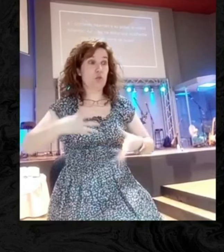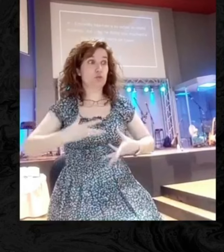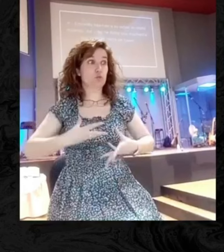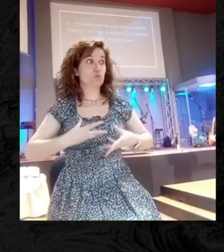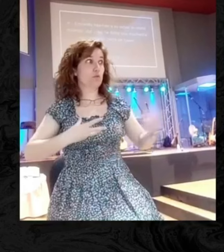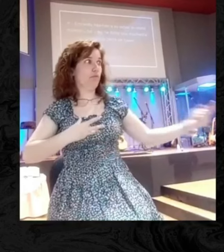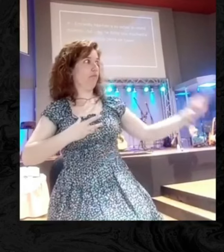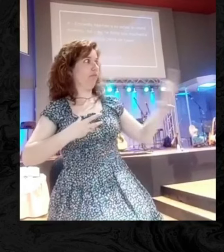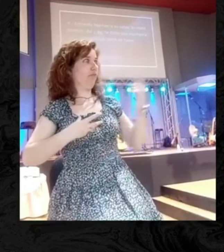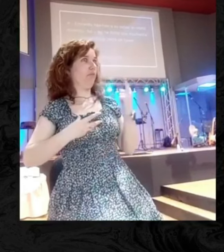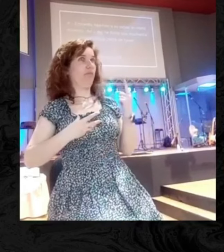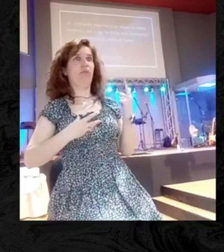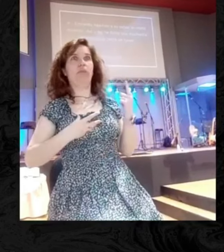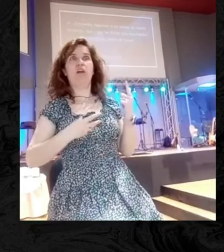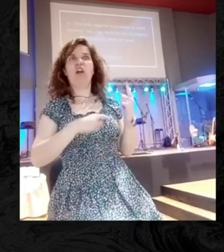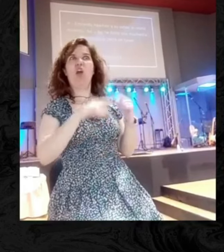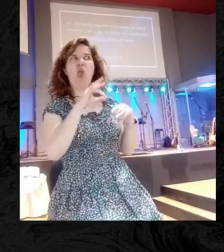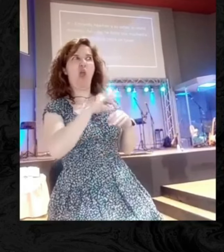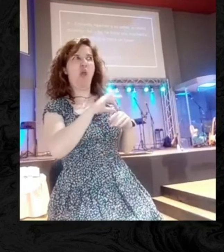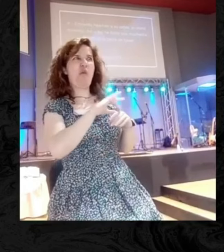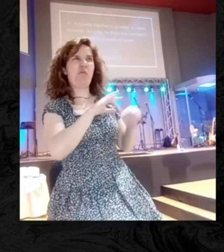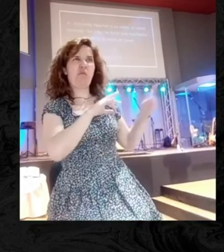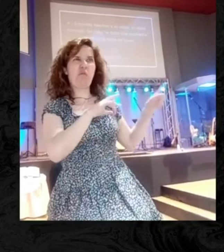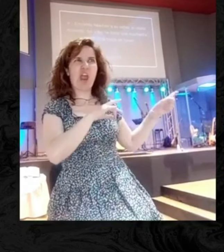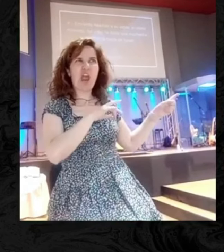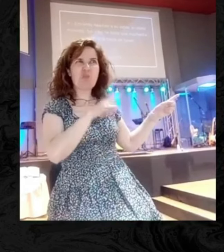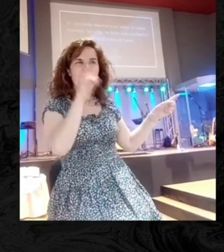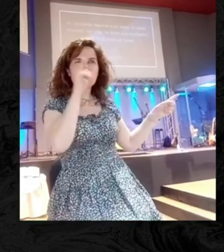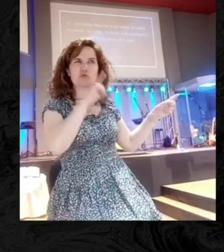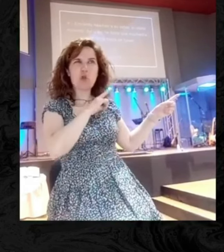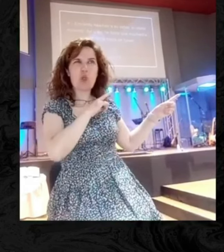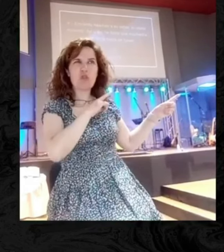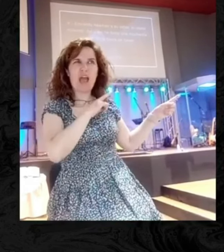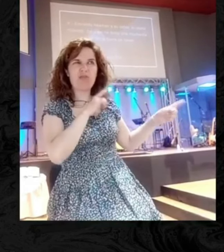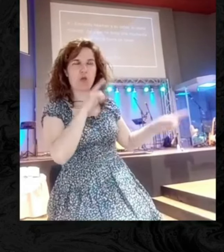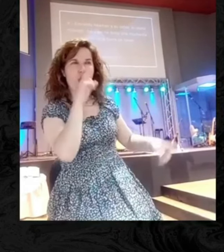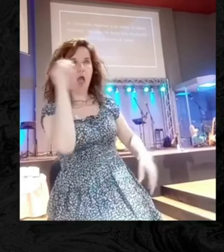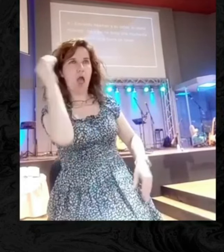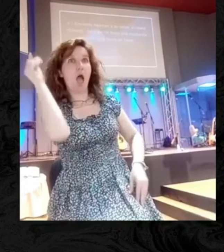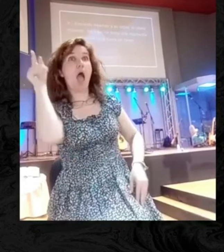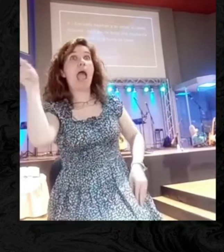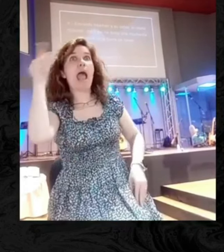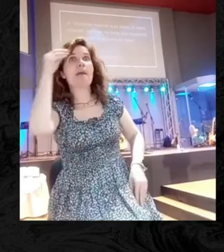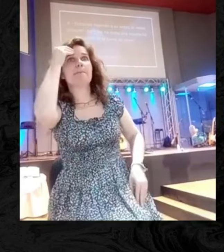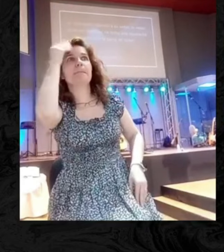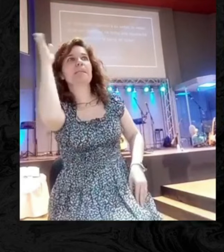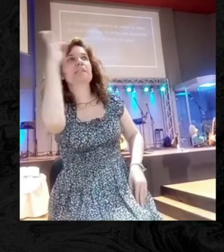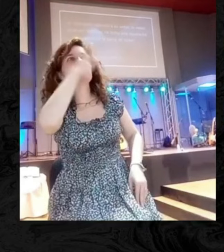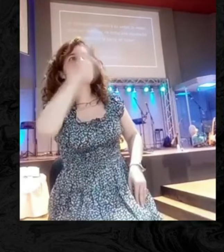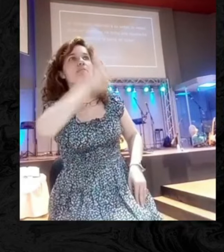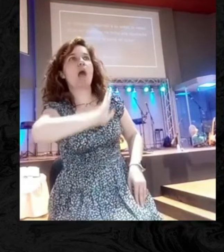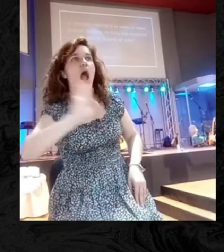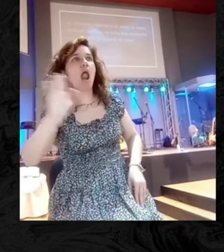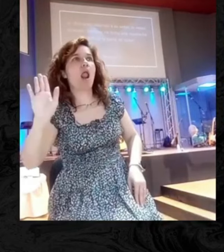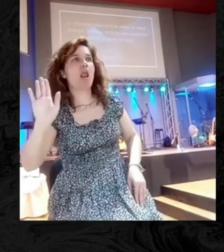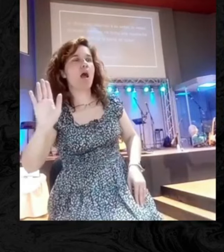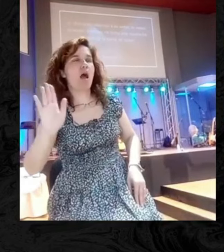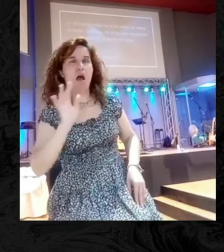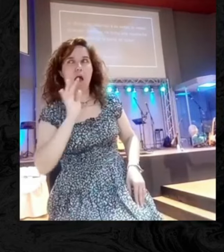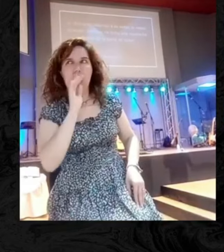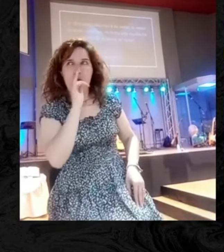ve como que una ocasión del rey de asiria para levantarse contra